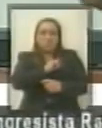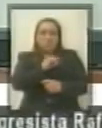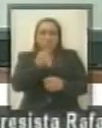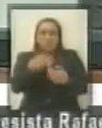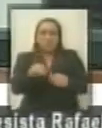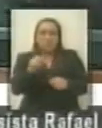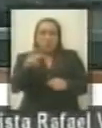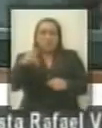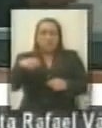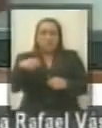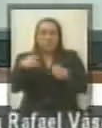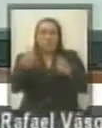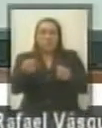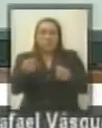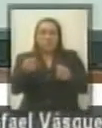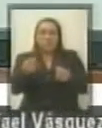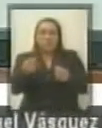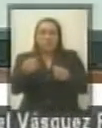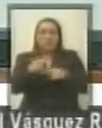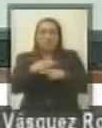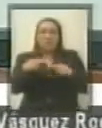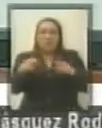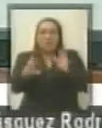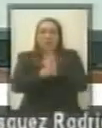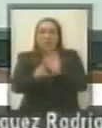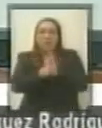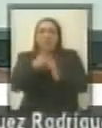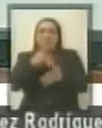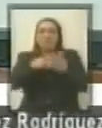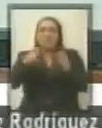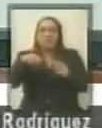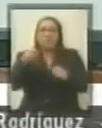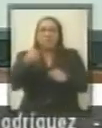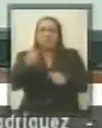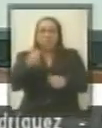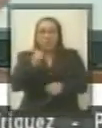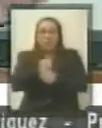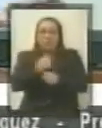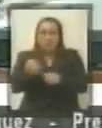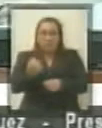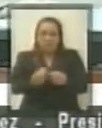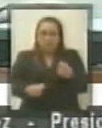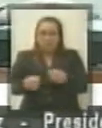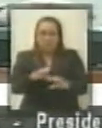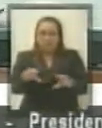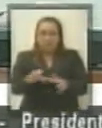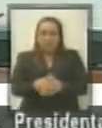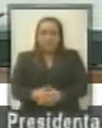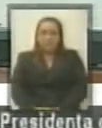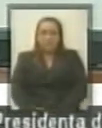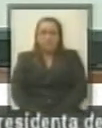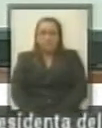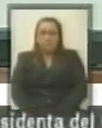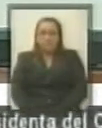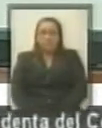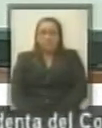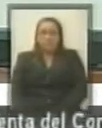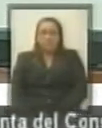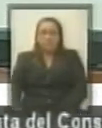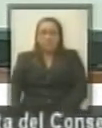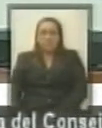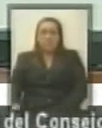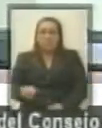a la necesidad de otorgarles instrumentos legales necesarios para su buena administración. El marco normativo